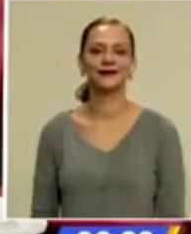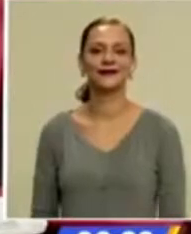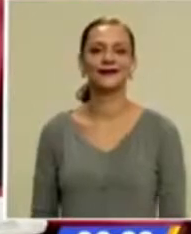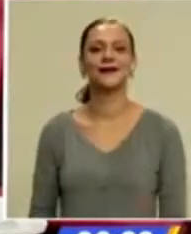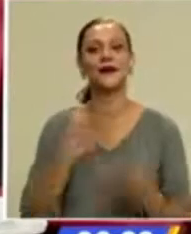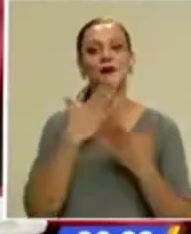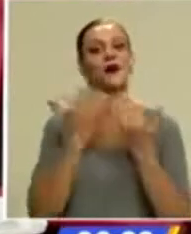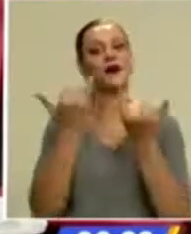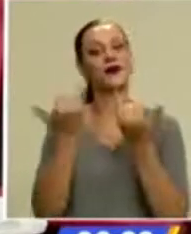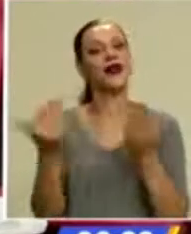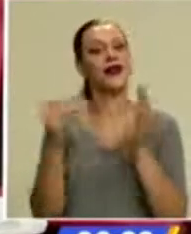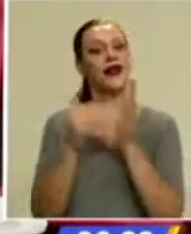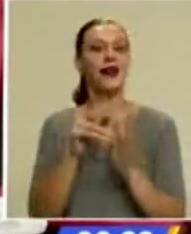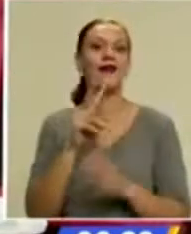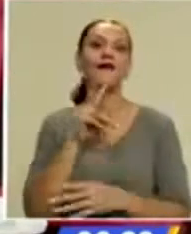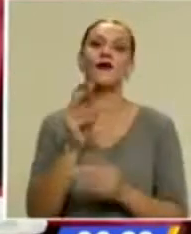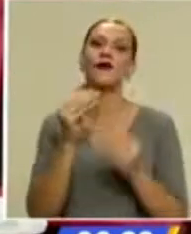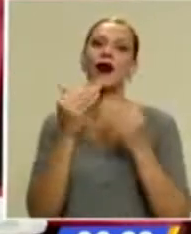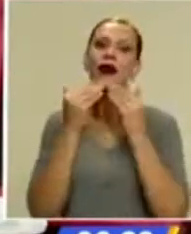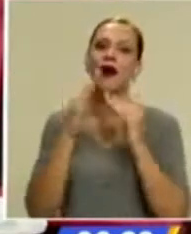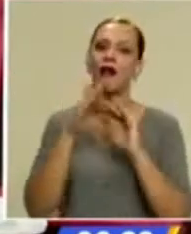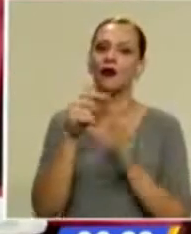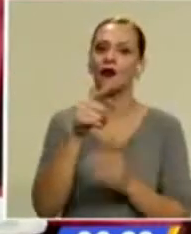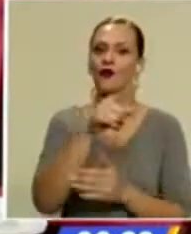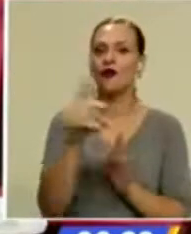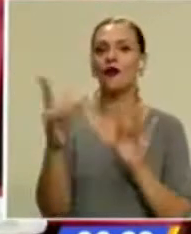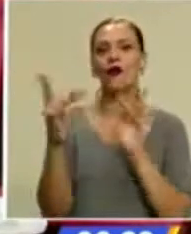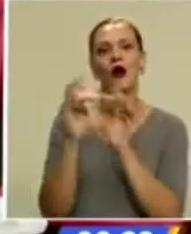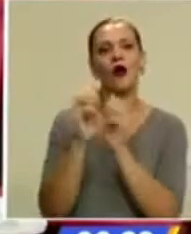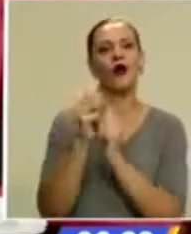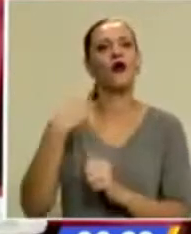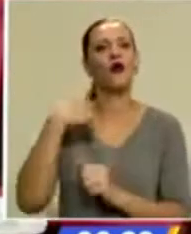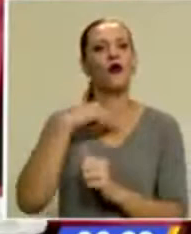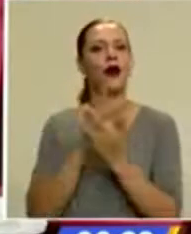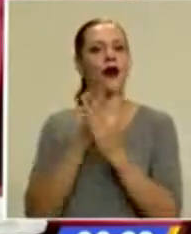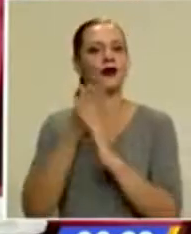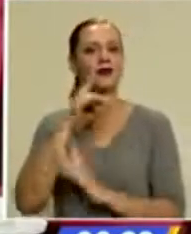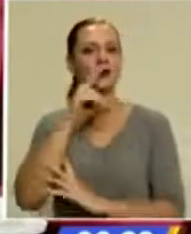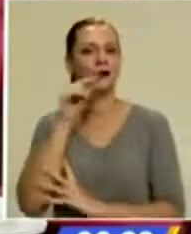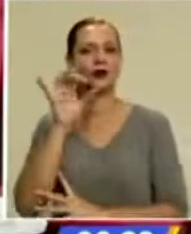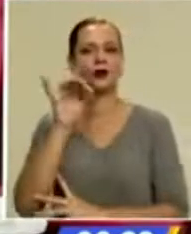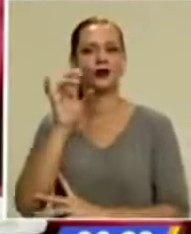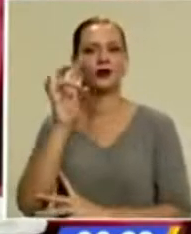Bien, regresamos. Muchísimas gracias de verdad a todos los chicos que se conectan con nosotros a través de la línea de WhatsApp